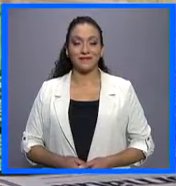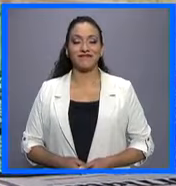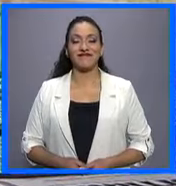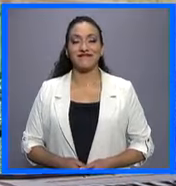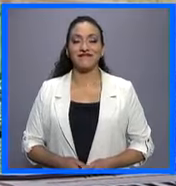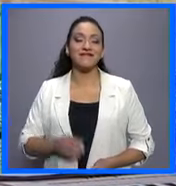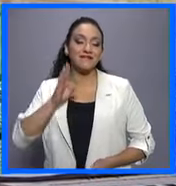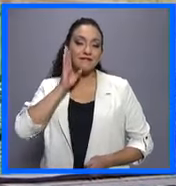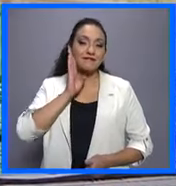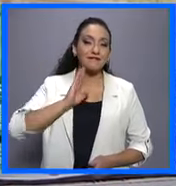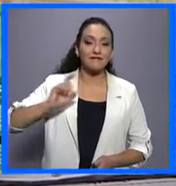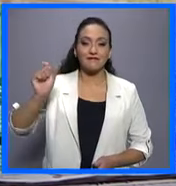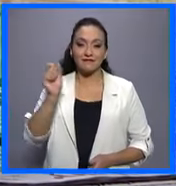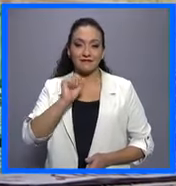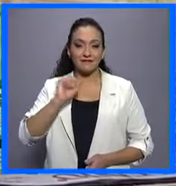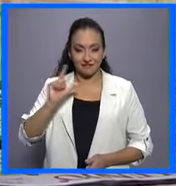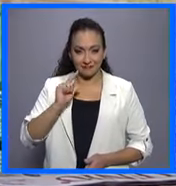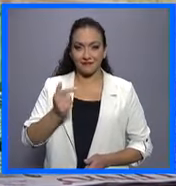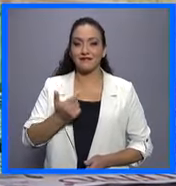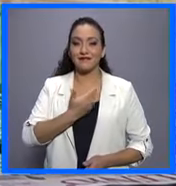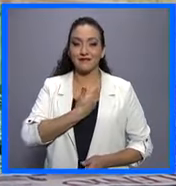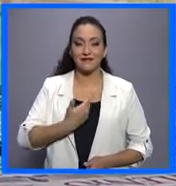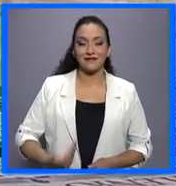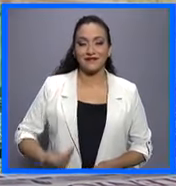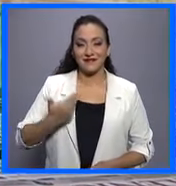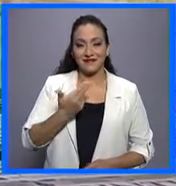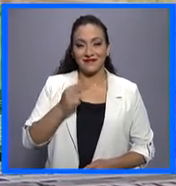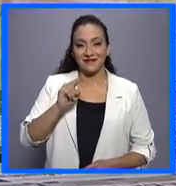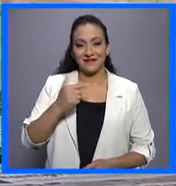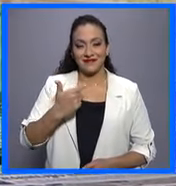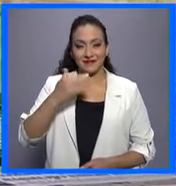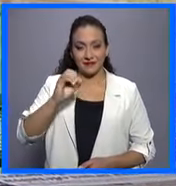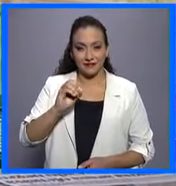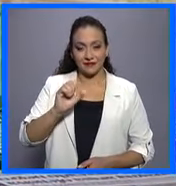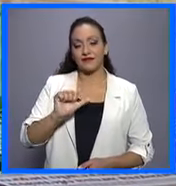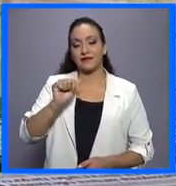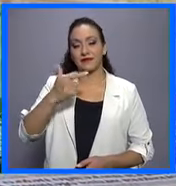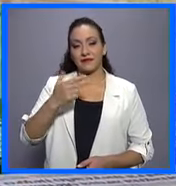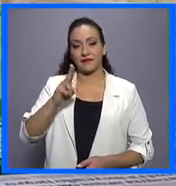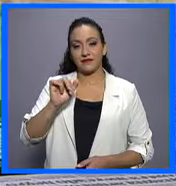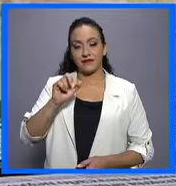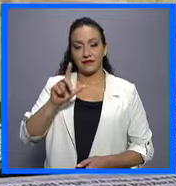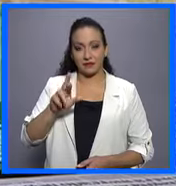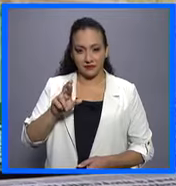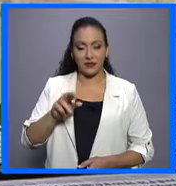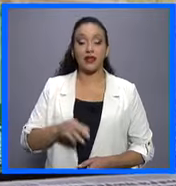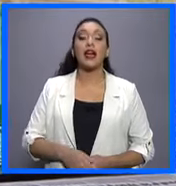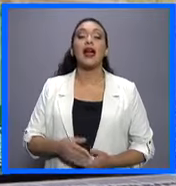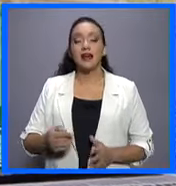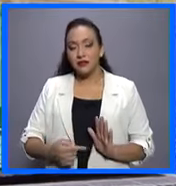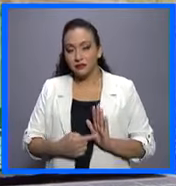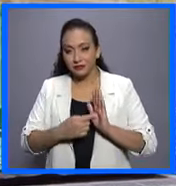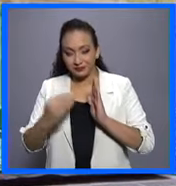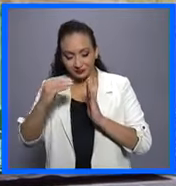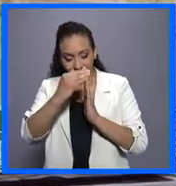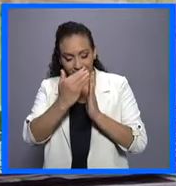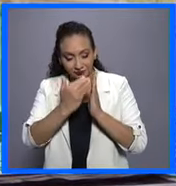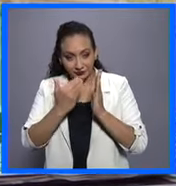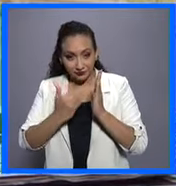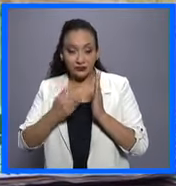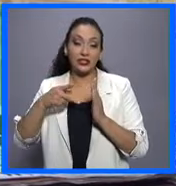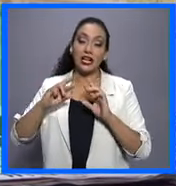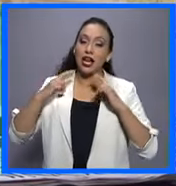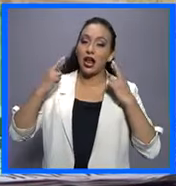El ministro presidente de la Suprema Corte, Hugo Aguilar Ortiz, clausuró el foro de consulta para la elaboración del protocolo de